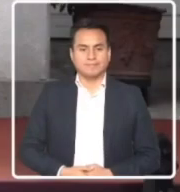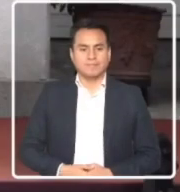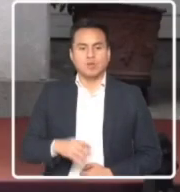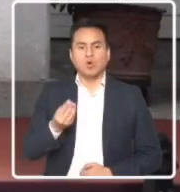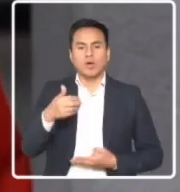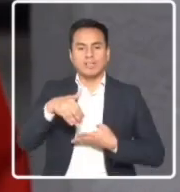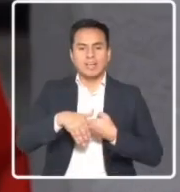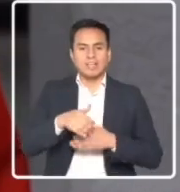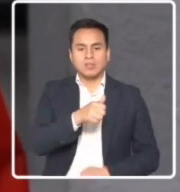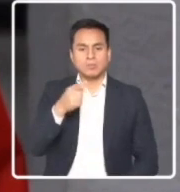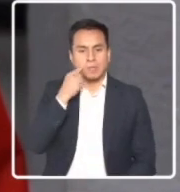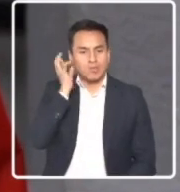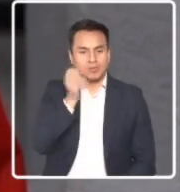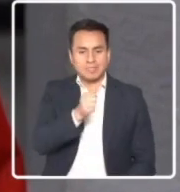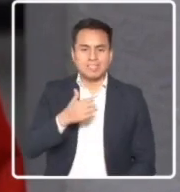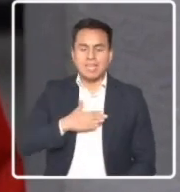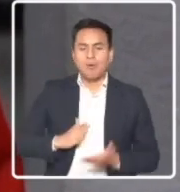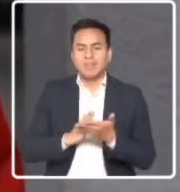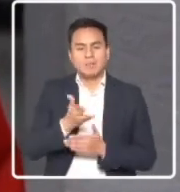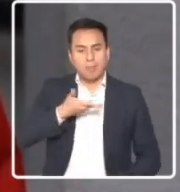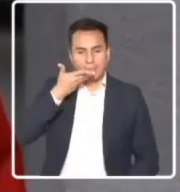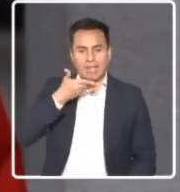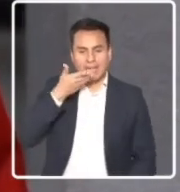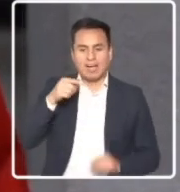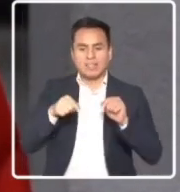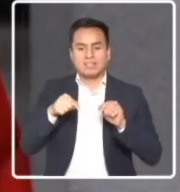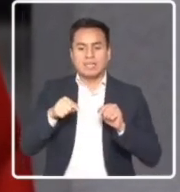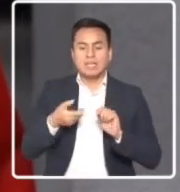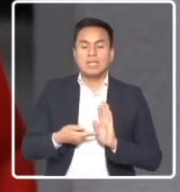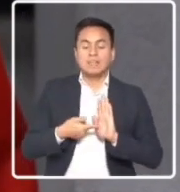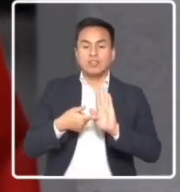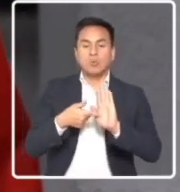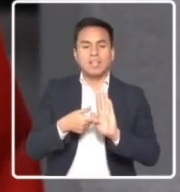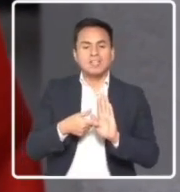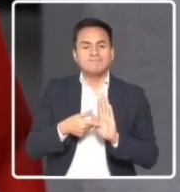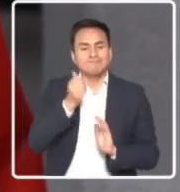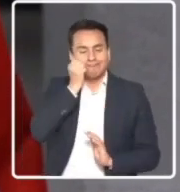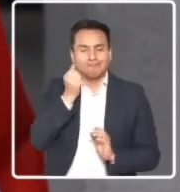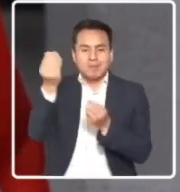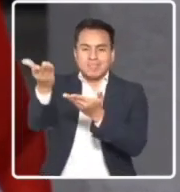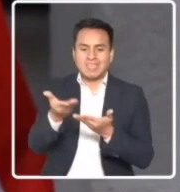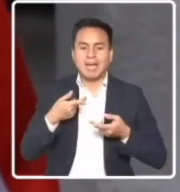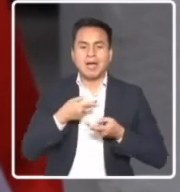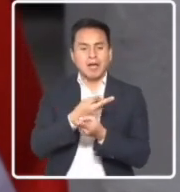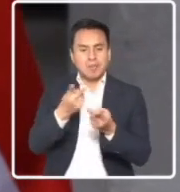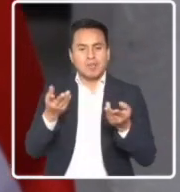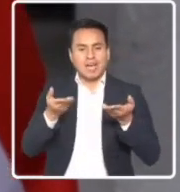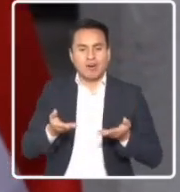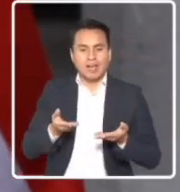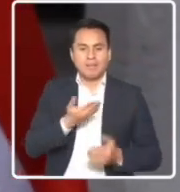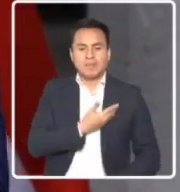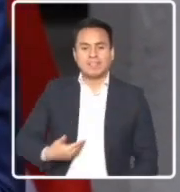Muy buenas tardes a todos y a todas. Quisiera comenzar estas palabras dándole una calurosa bienvenida ahora pública